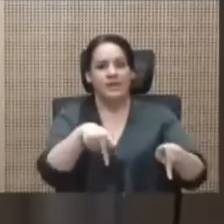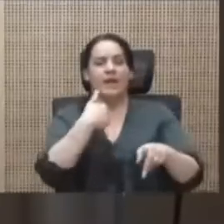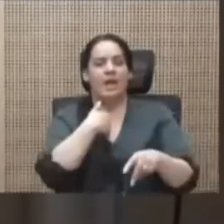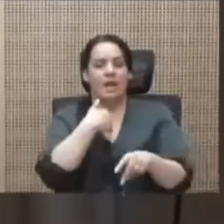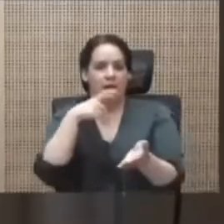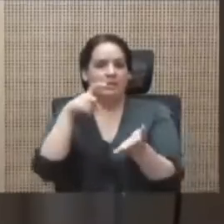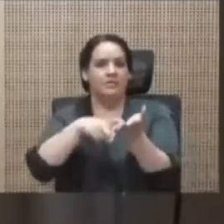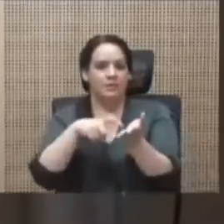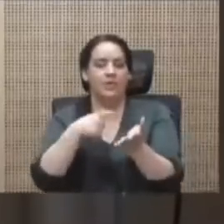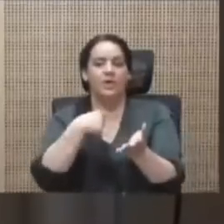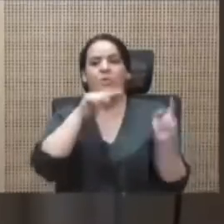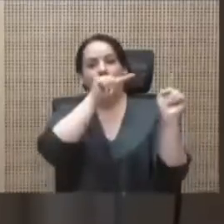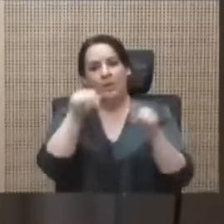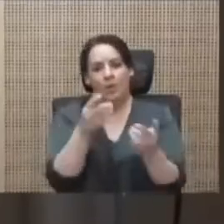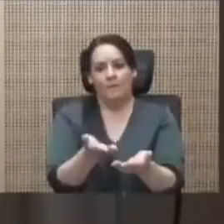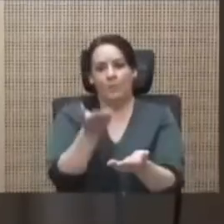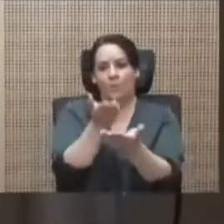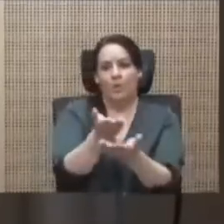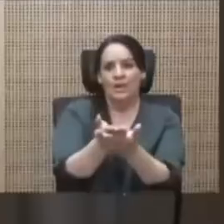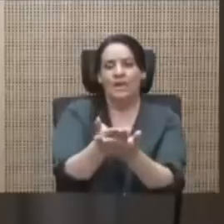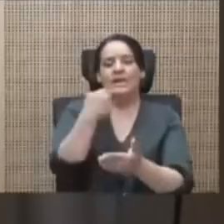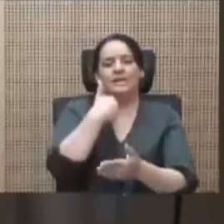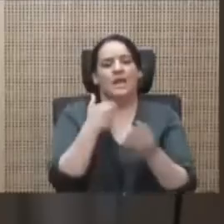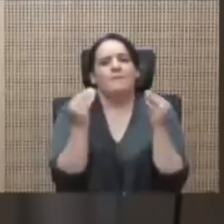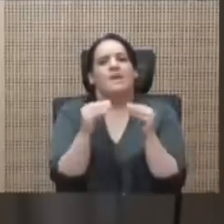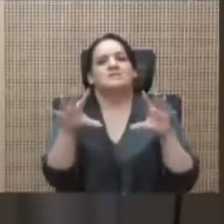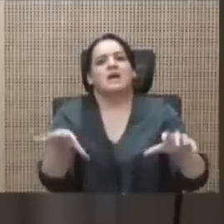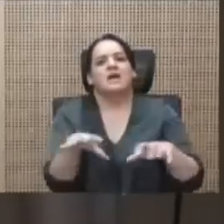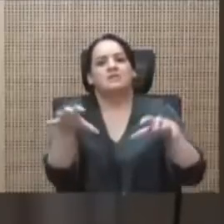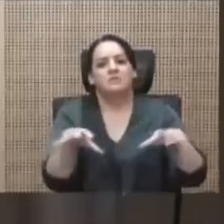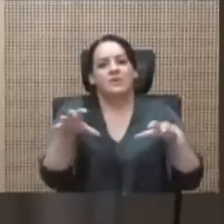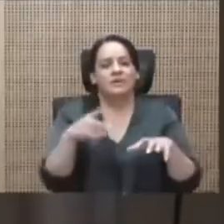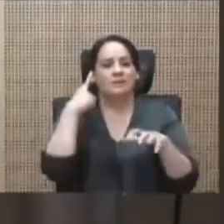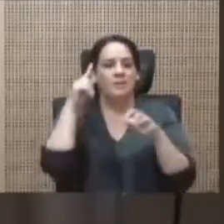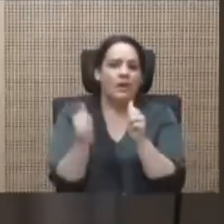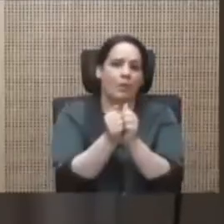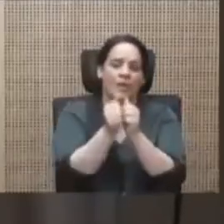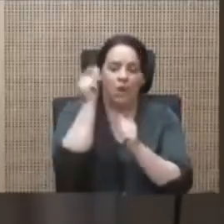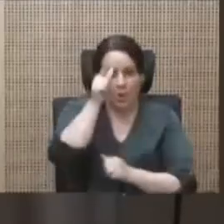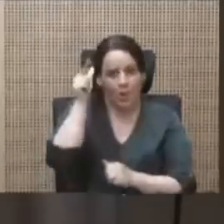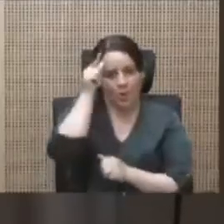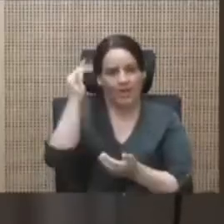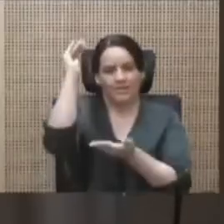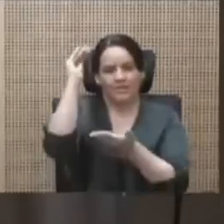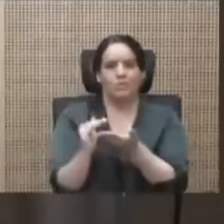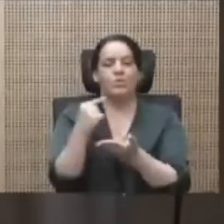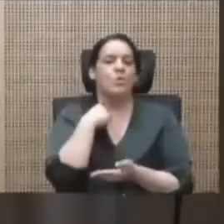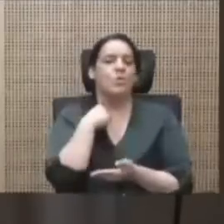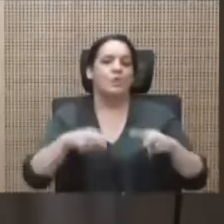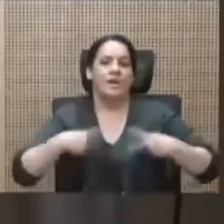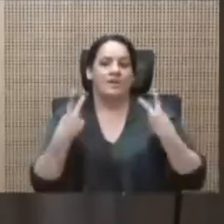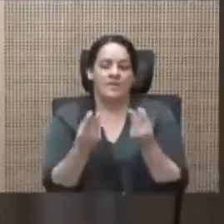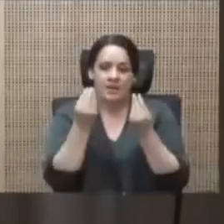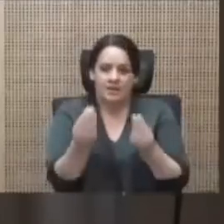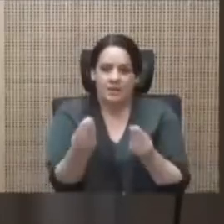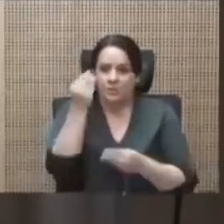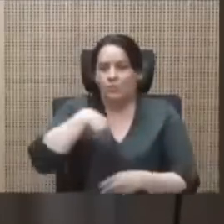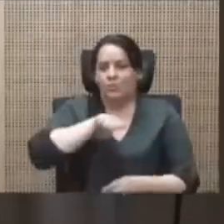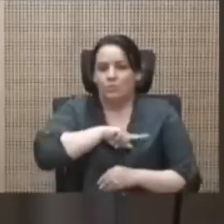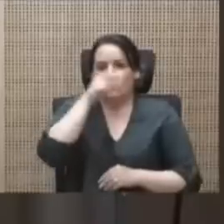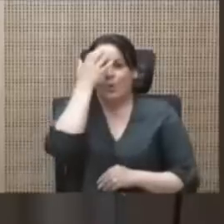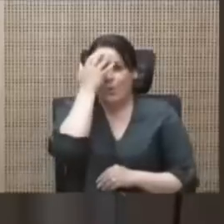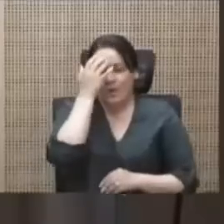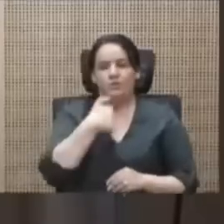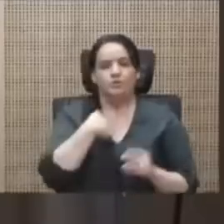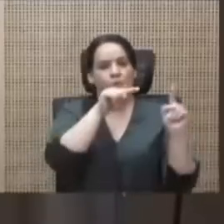esta señorita porque siempre aparecen los vídeos de la asamblea gritando haciendo aspaviento defendiendo los derechos de libre expresión y